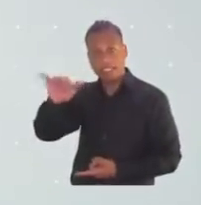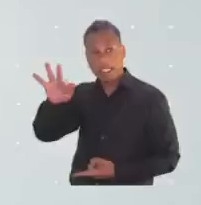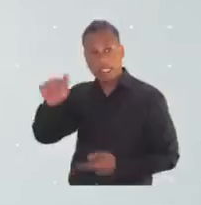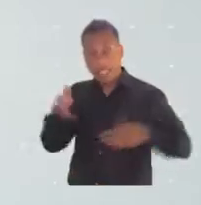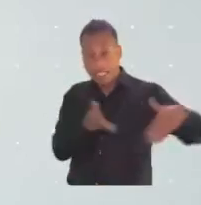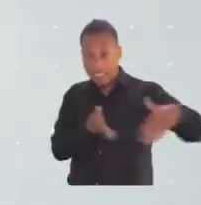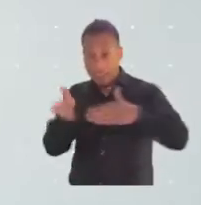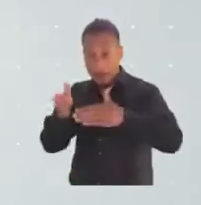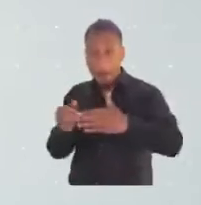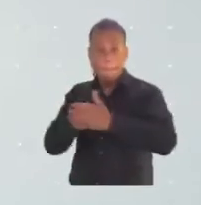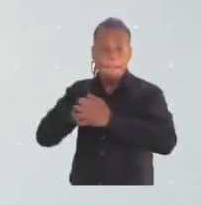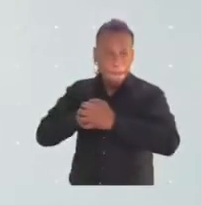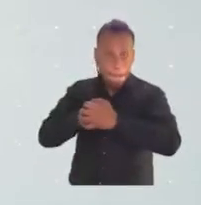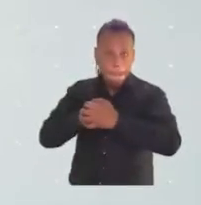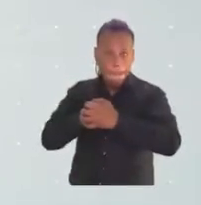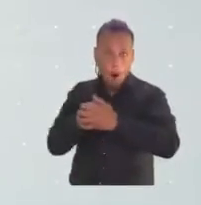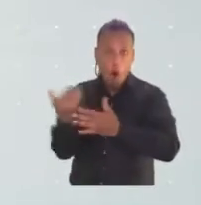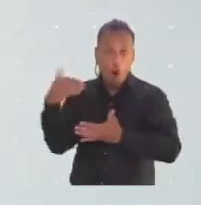taponarse,